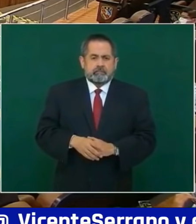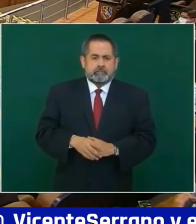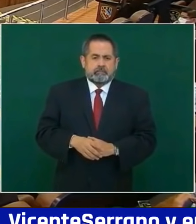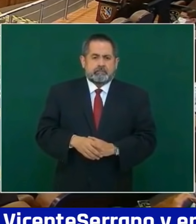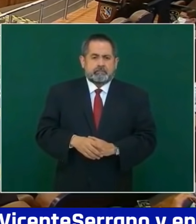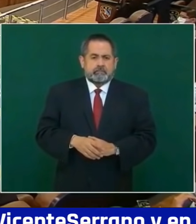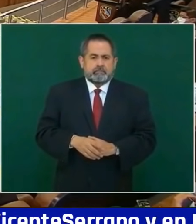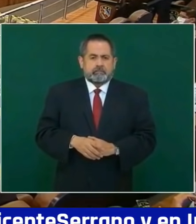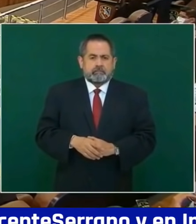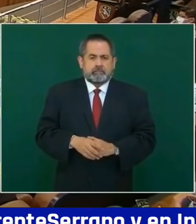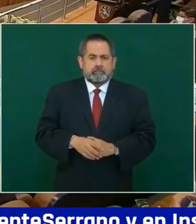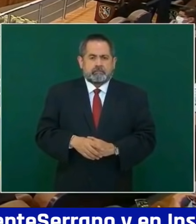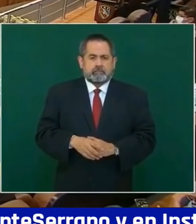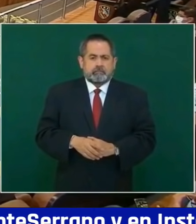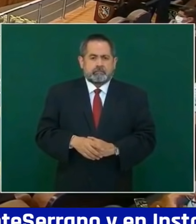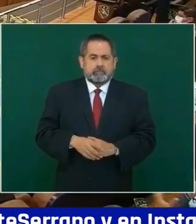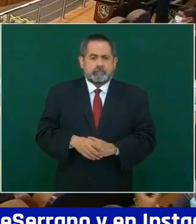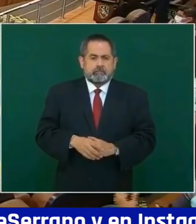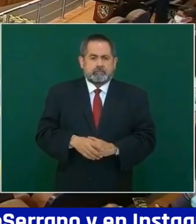Y